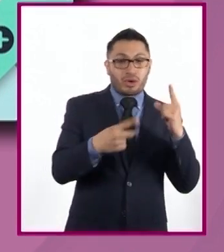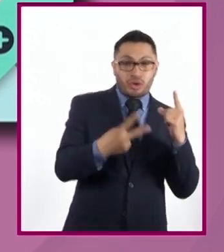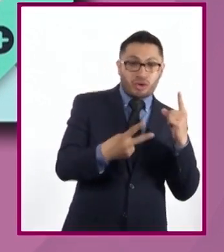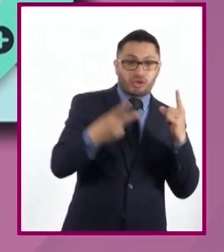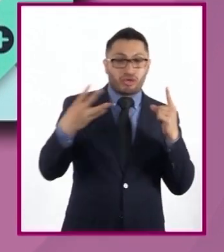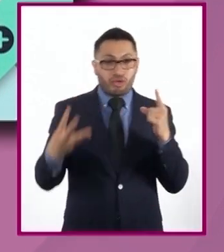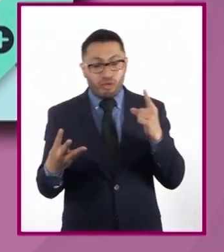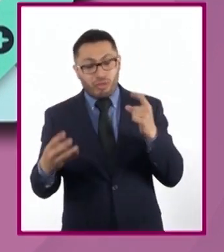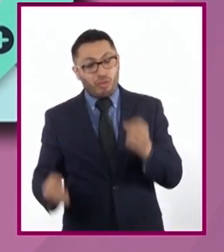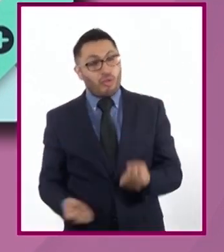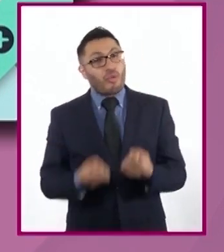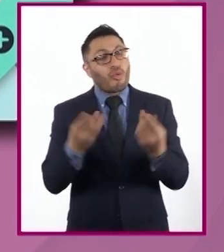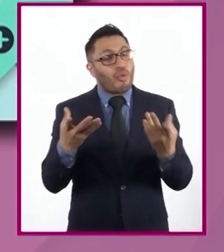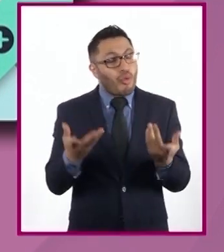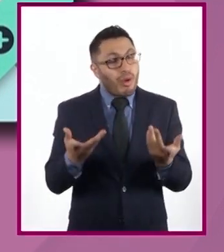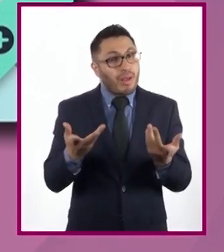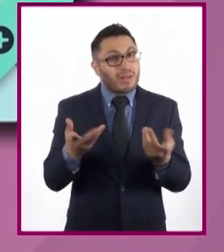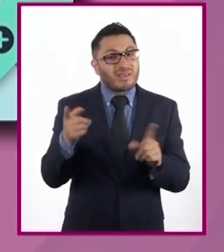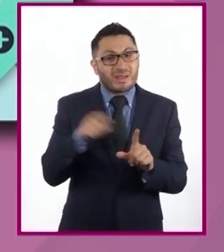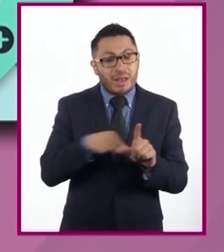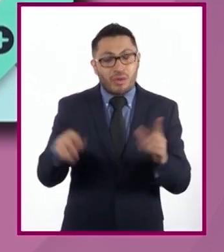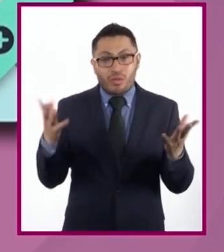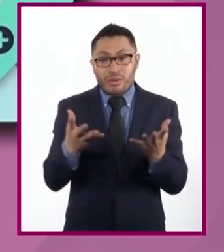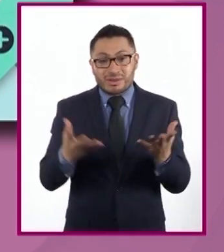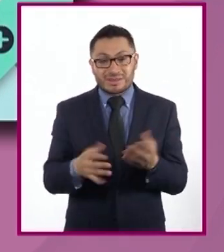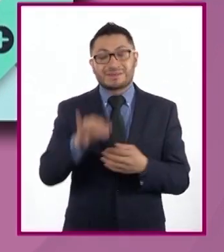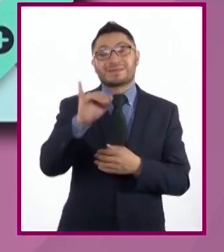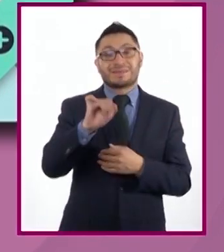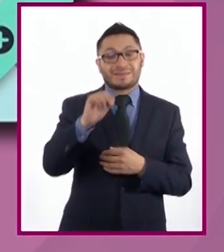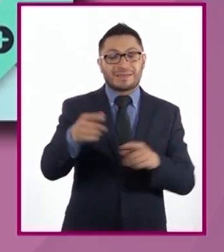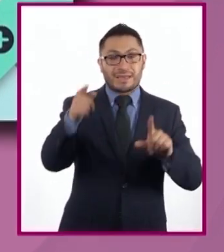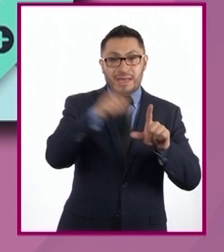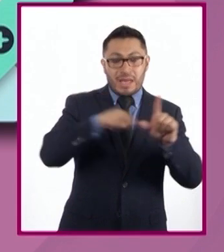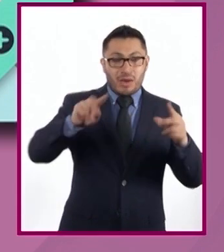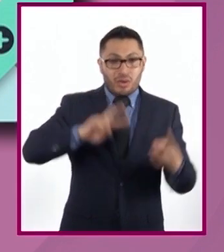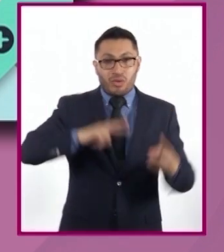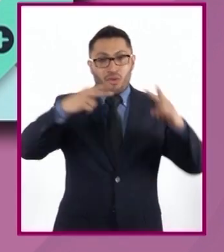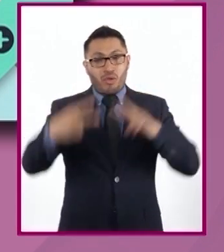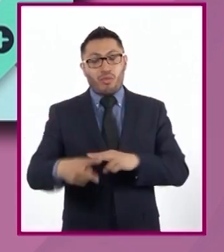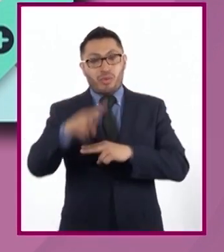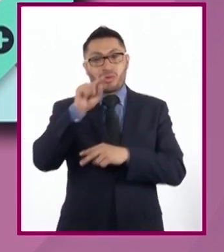forman? Así es, ángulos opuestos por el vértice.